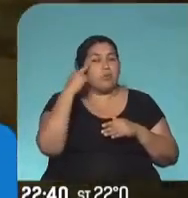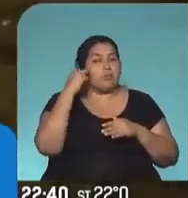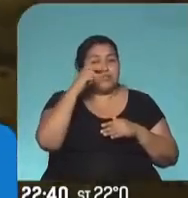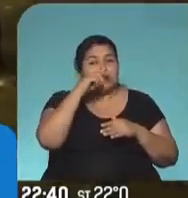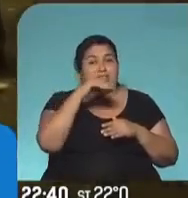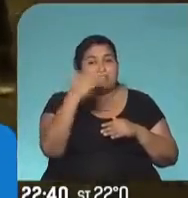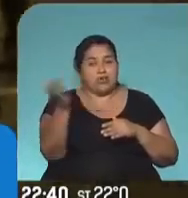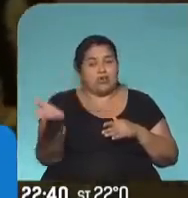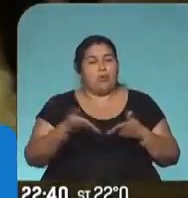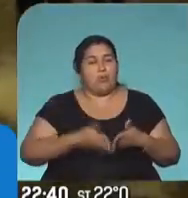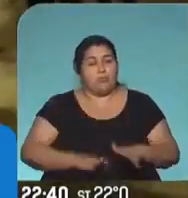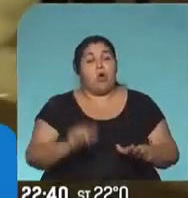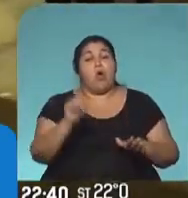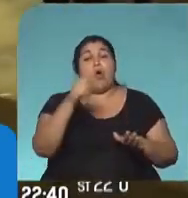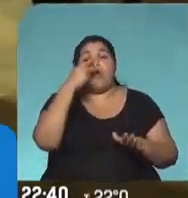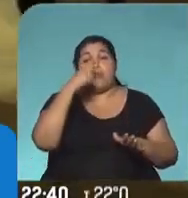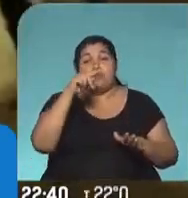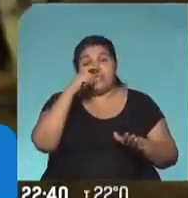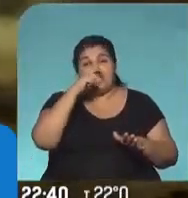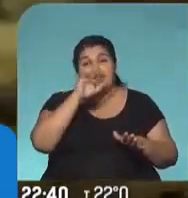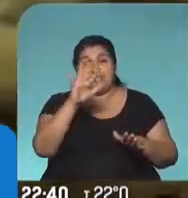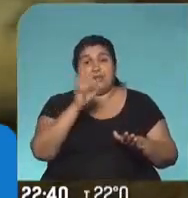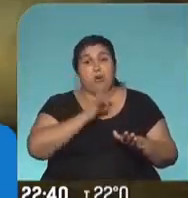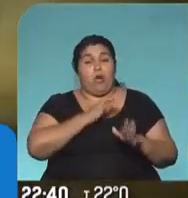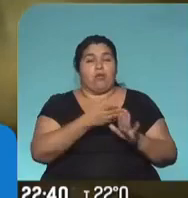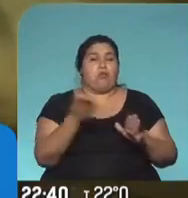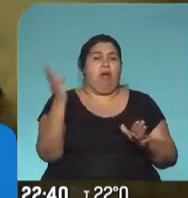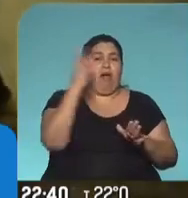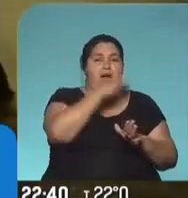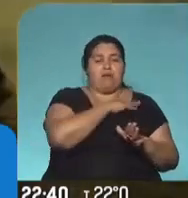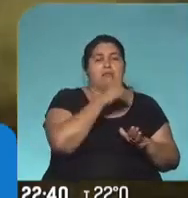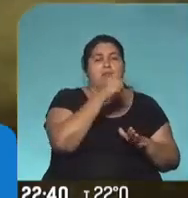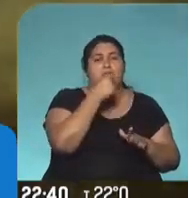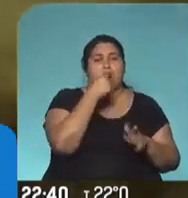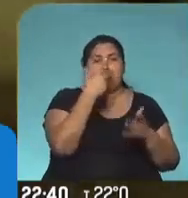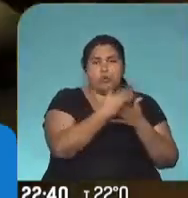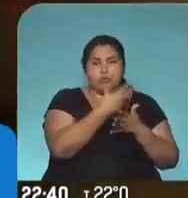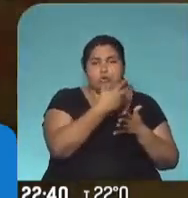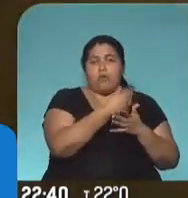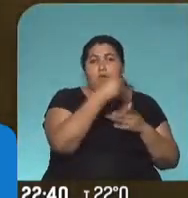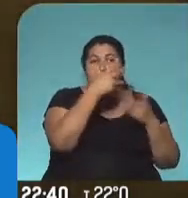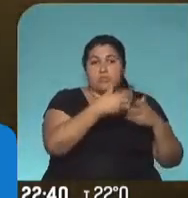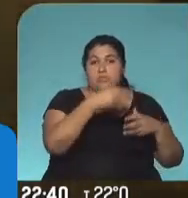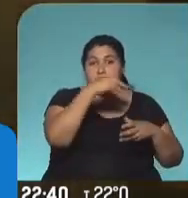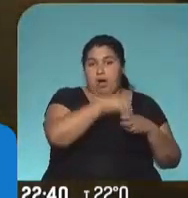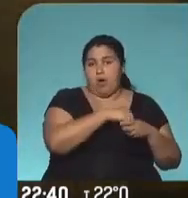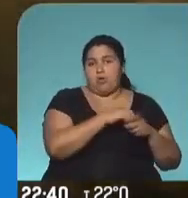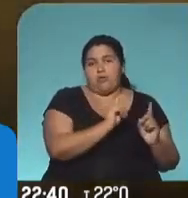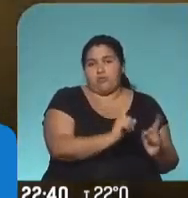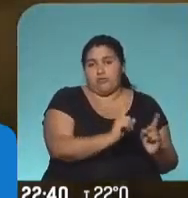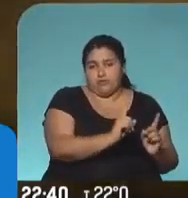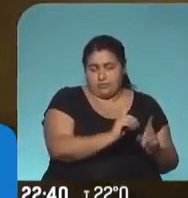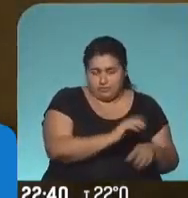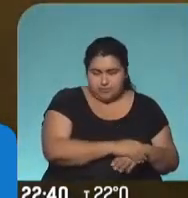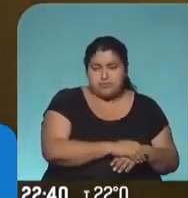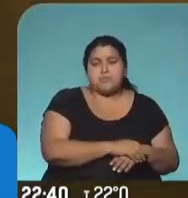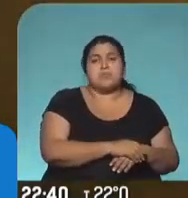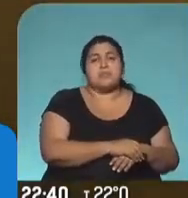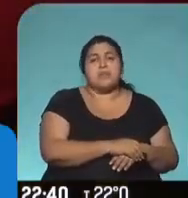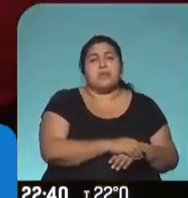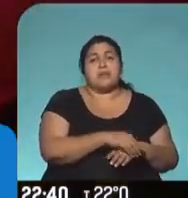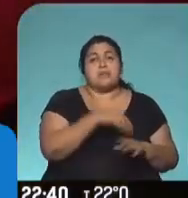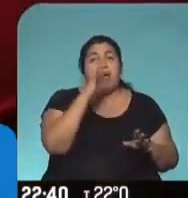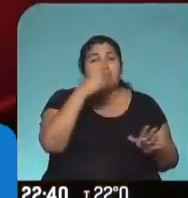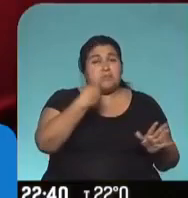que los nacidos antes de ese año se verán afectados y se seguirán rigiendo por el sistema actual. La idea de modificar el sistema de pensiones